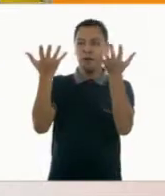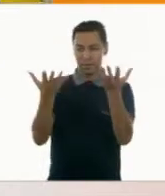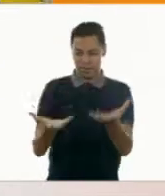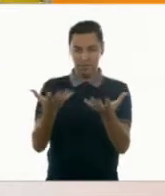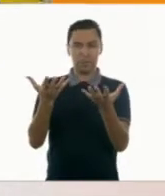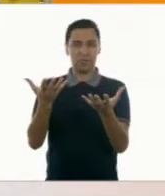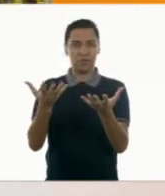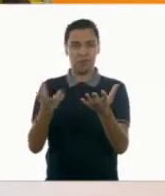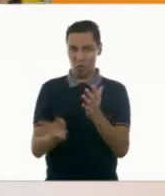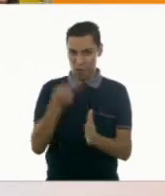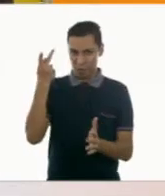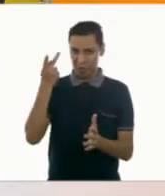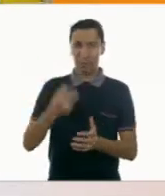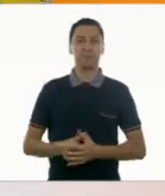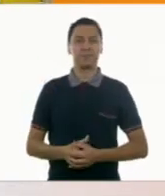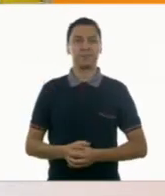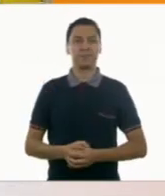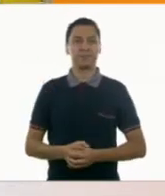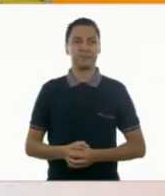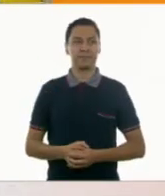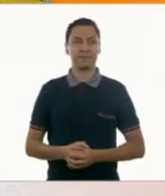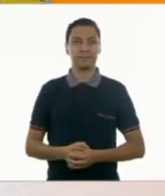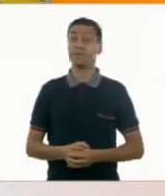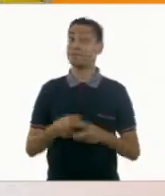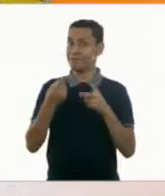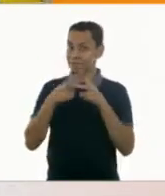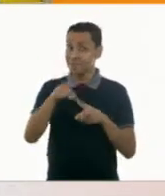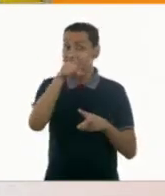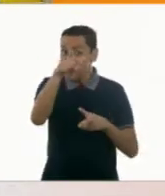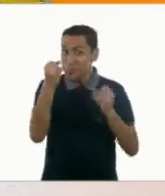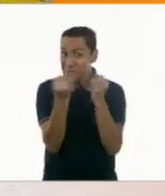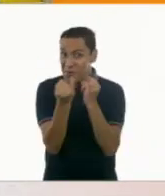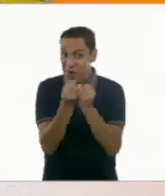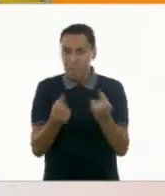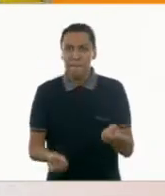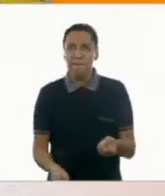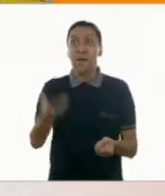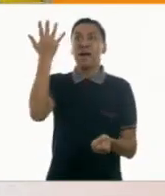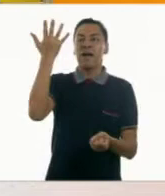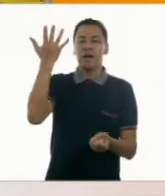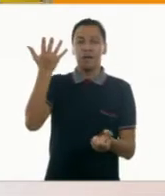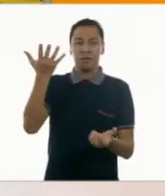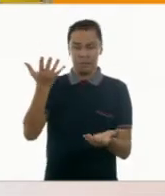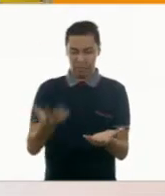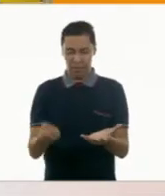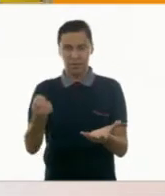Ok, otra vez. Así vamos a empezar todos en casa, lanzando y atrapando.